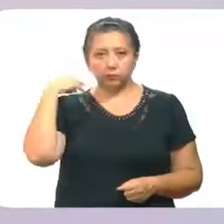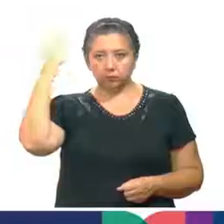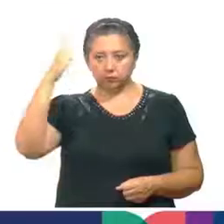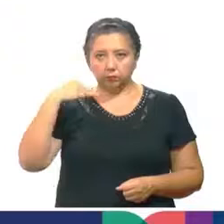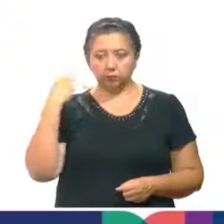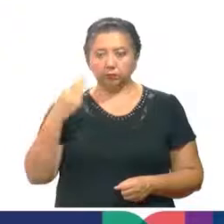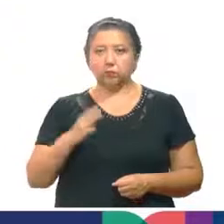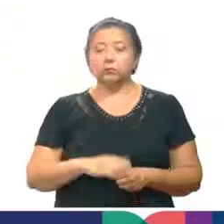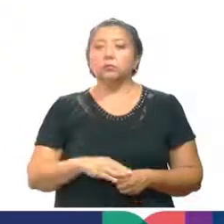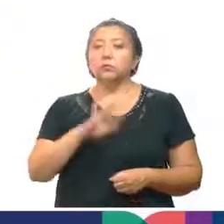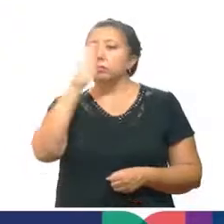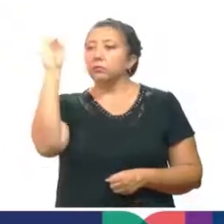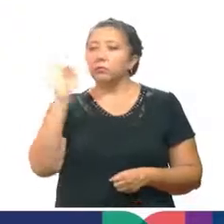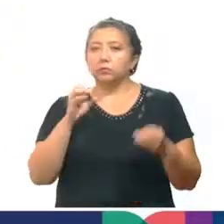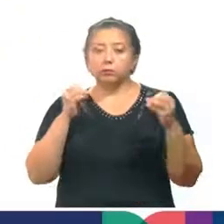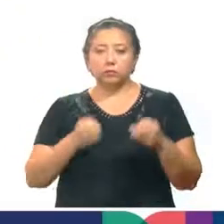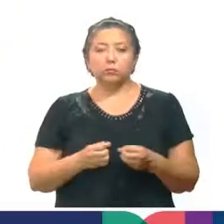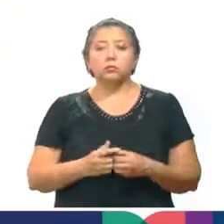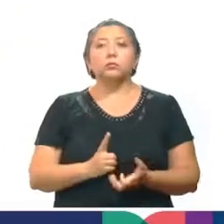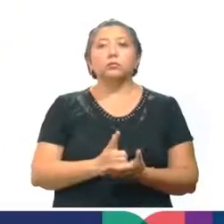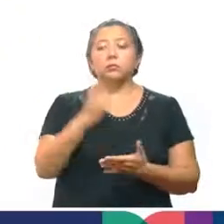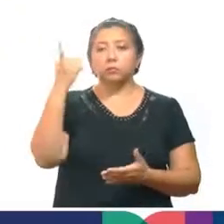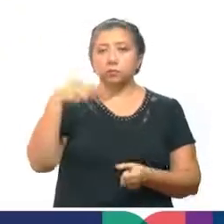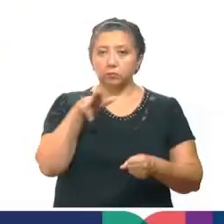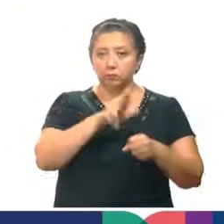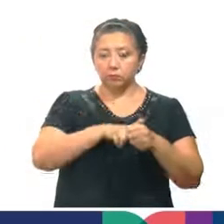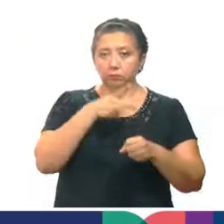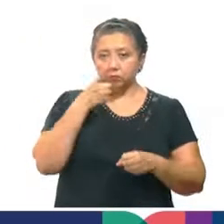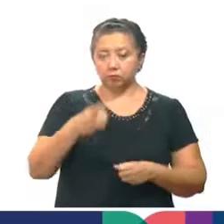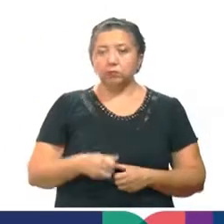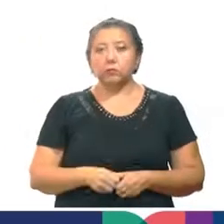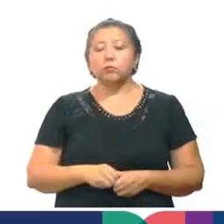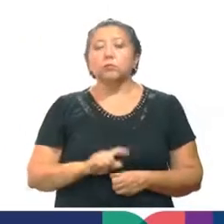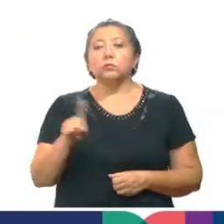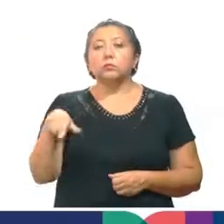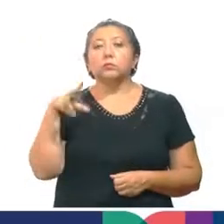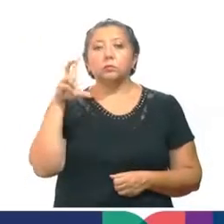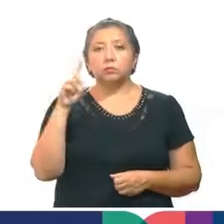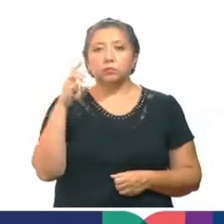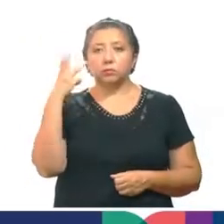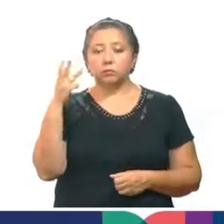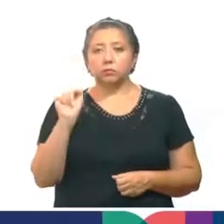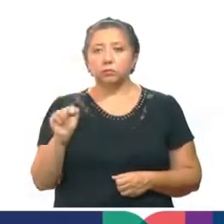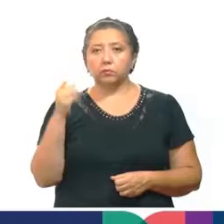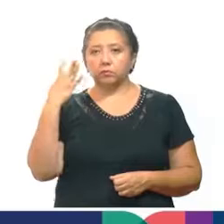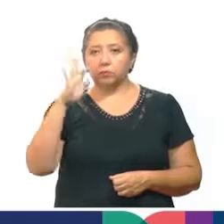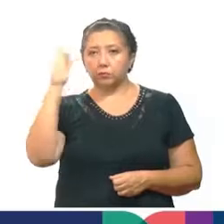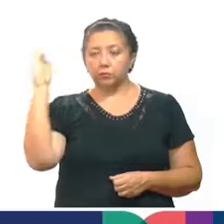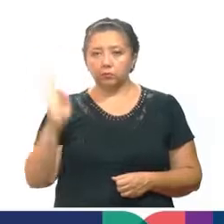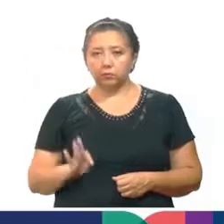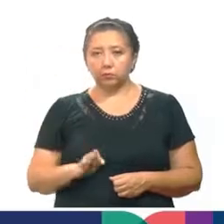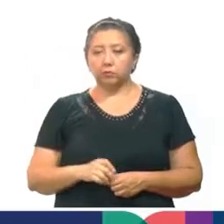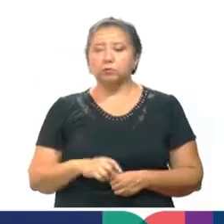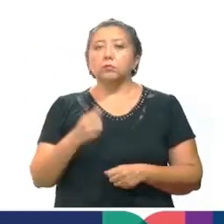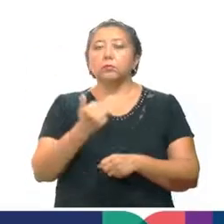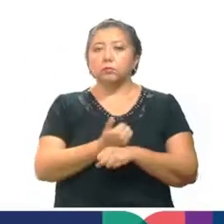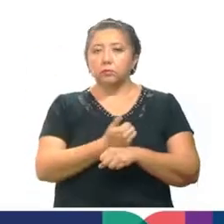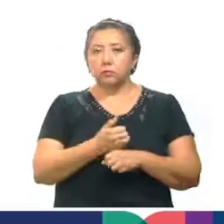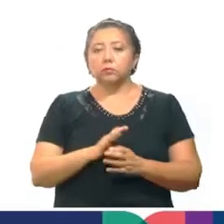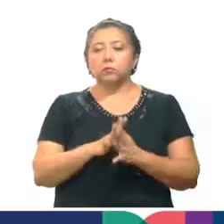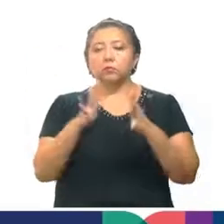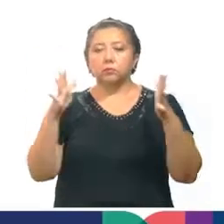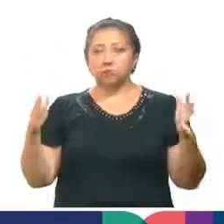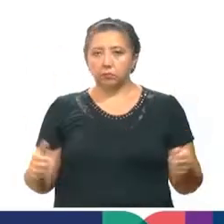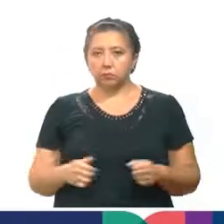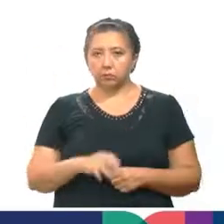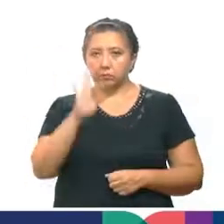marzo. Porcentaje de ocupación de cuidados intensivos total COVID y no COVID es del 33.4%, está en amarillo y en